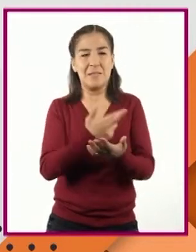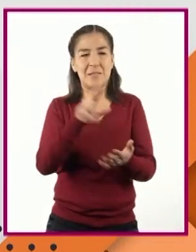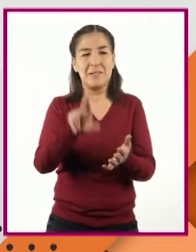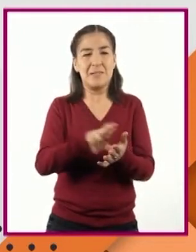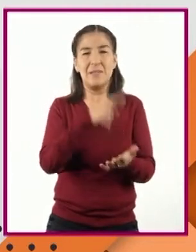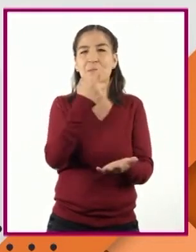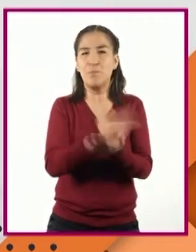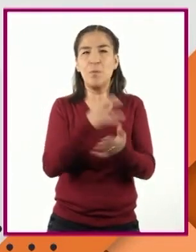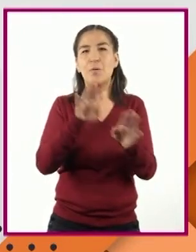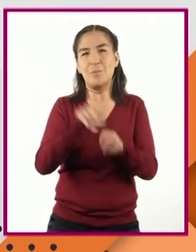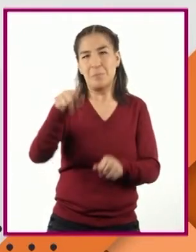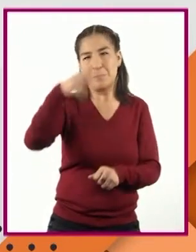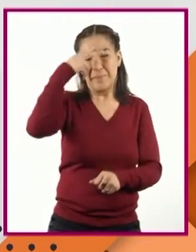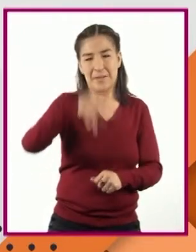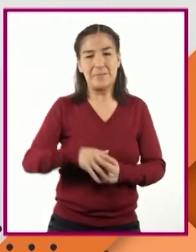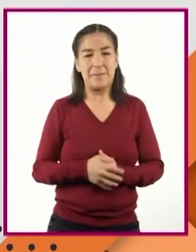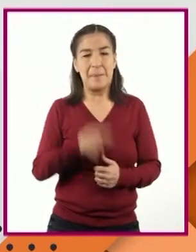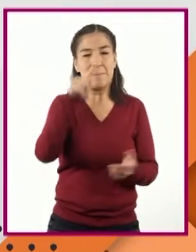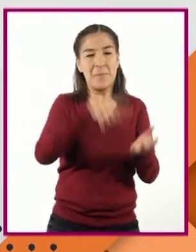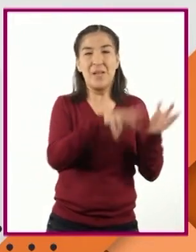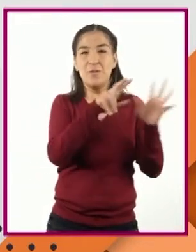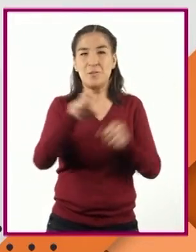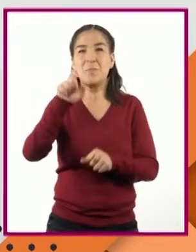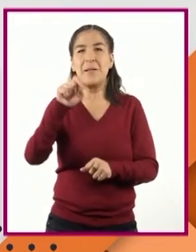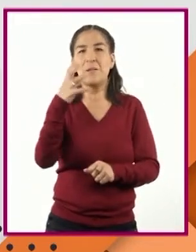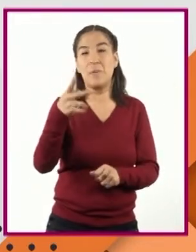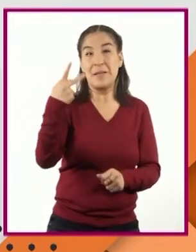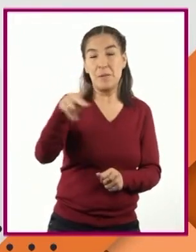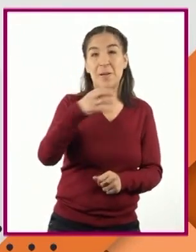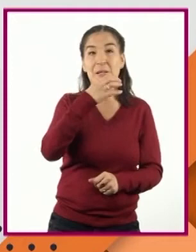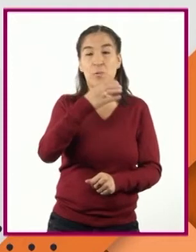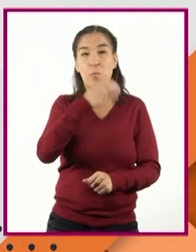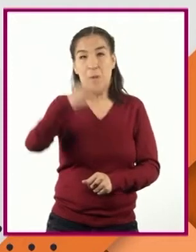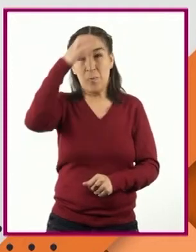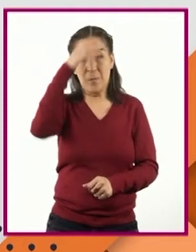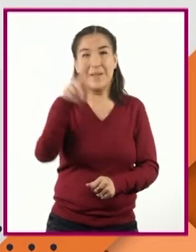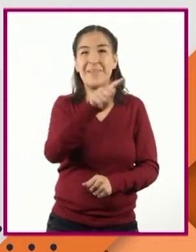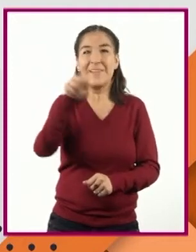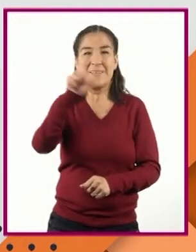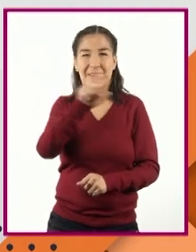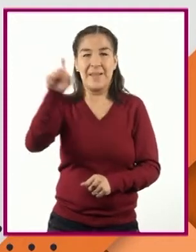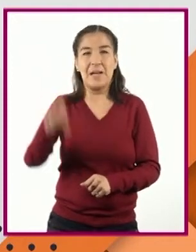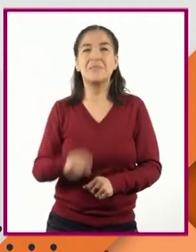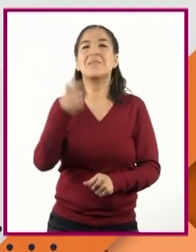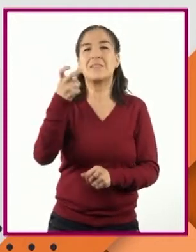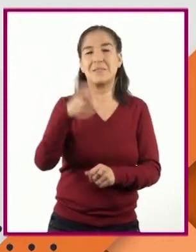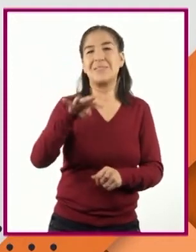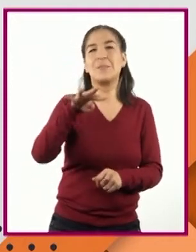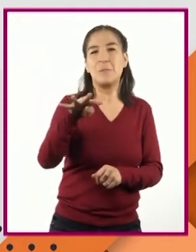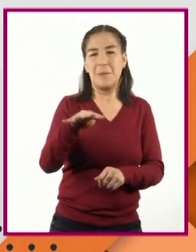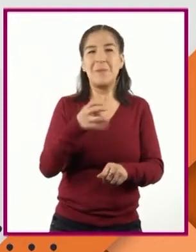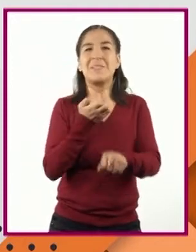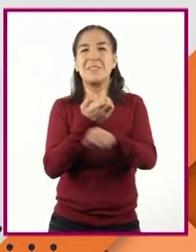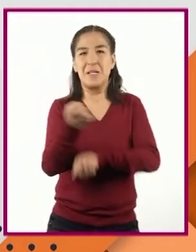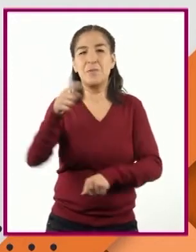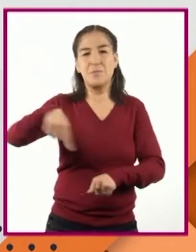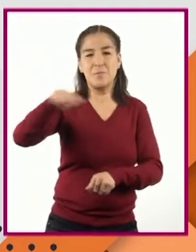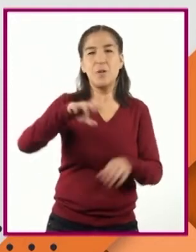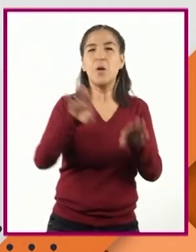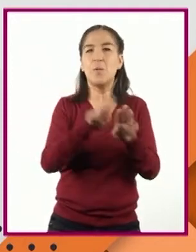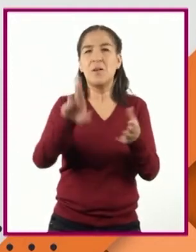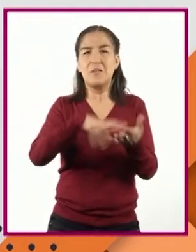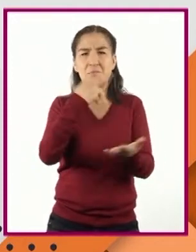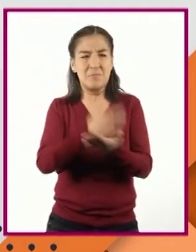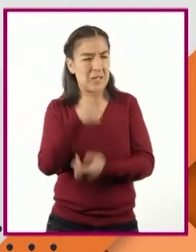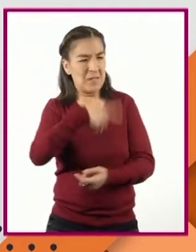de 1824, Coahuila y Texas eran uno de los 19 estados de la República. Esto generó malestar entre los